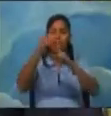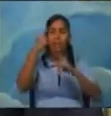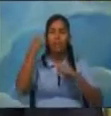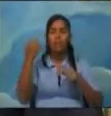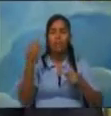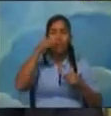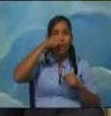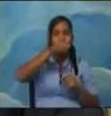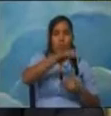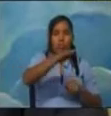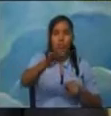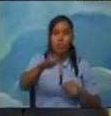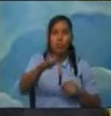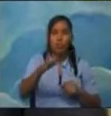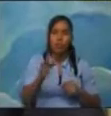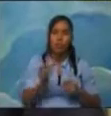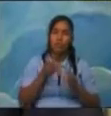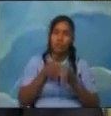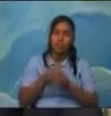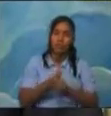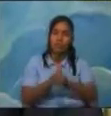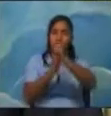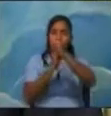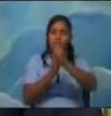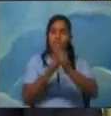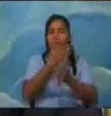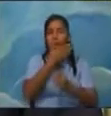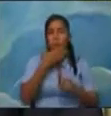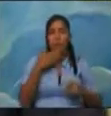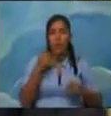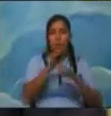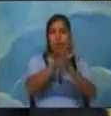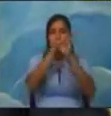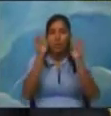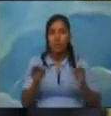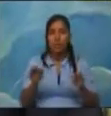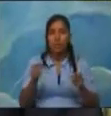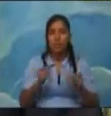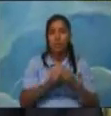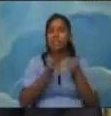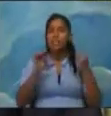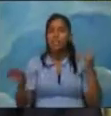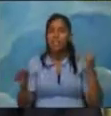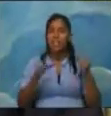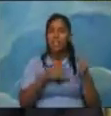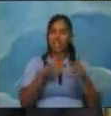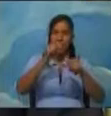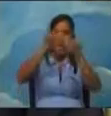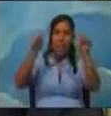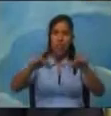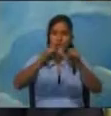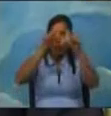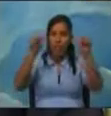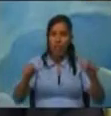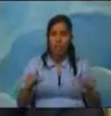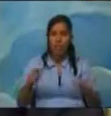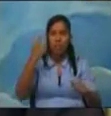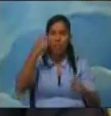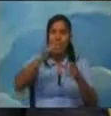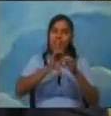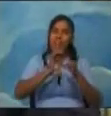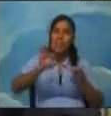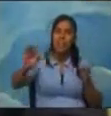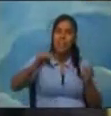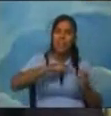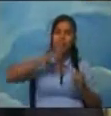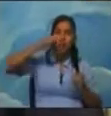que el pueblo se condujese de la mejor manera, para que se alejase de la idolatría, para que se alejase de